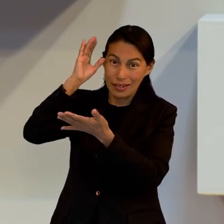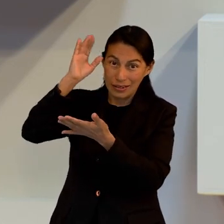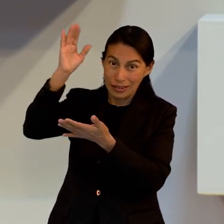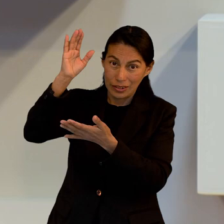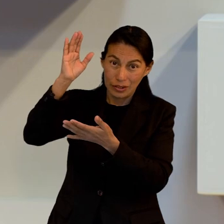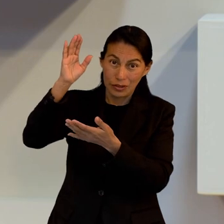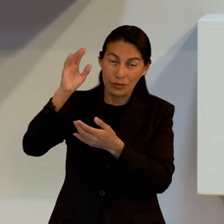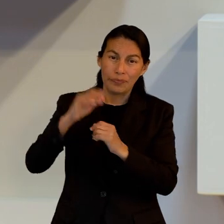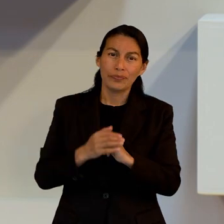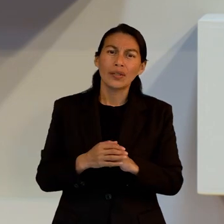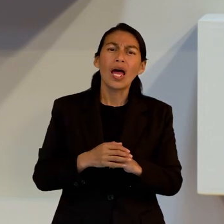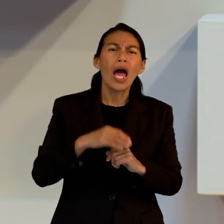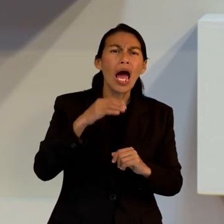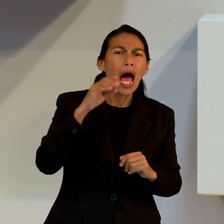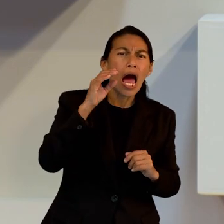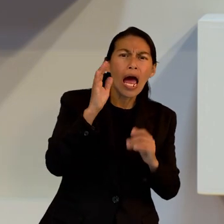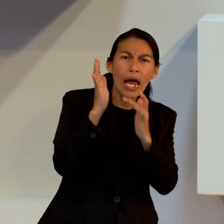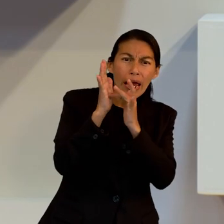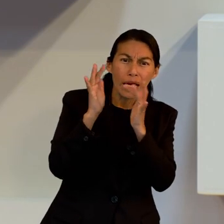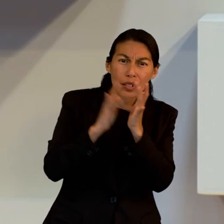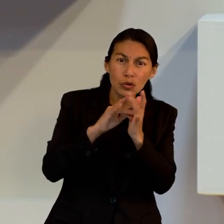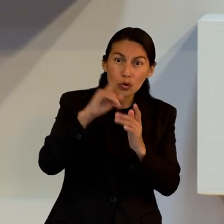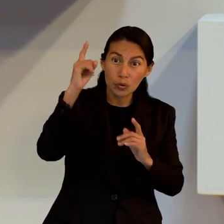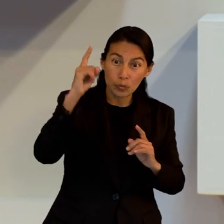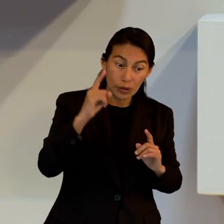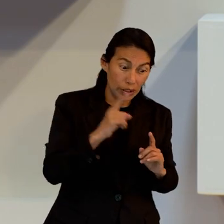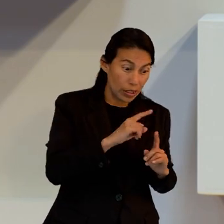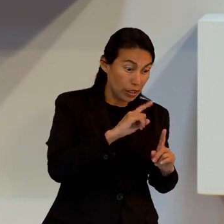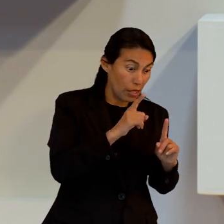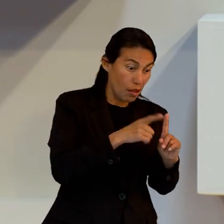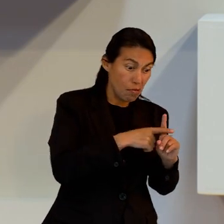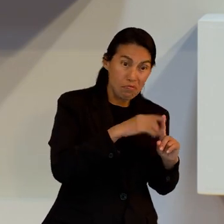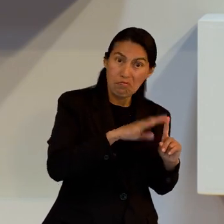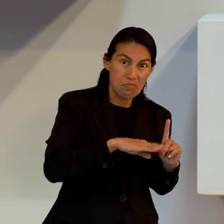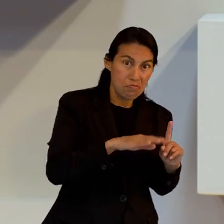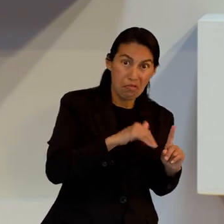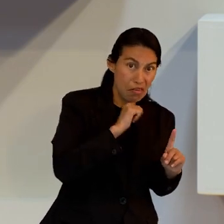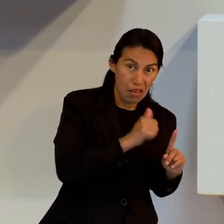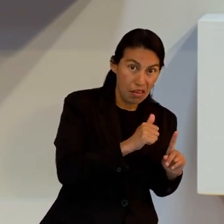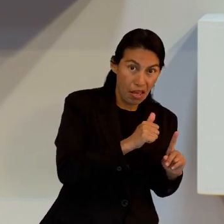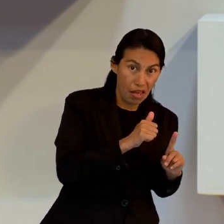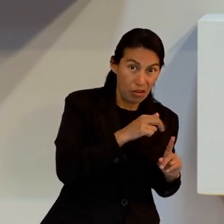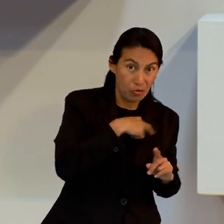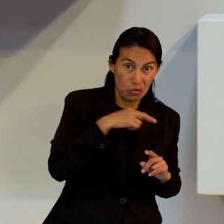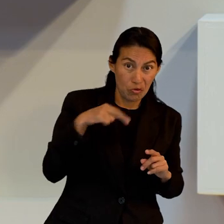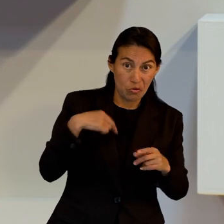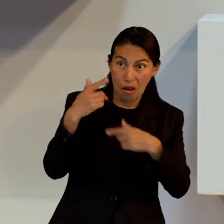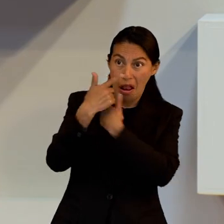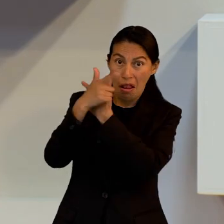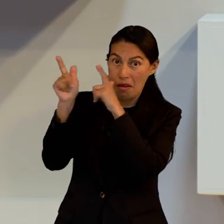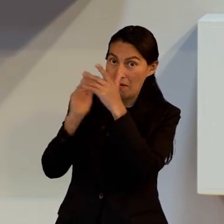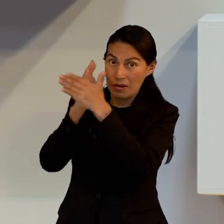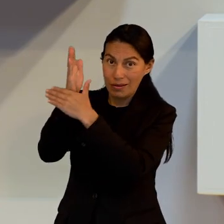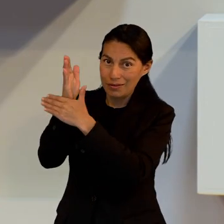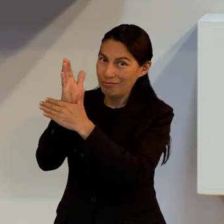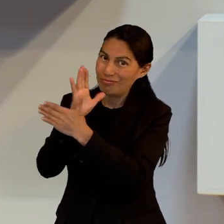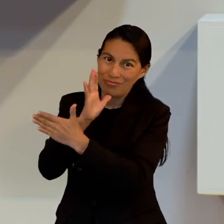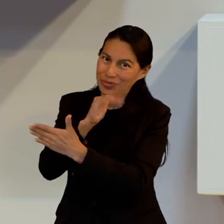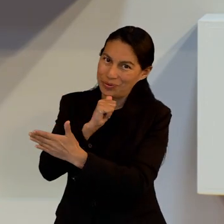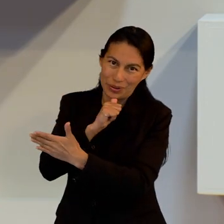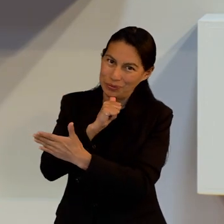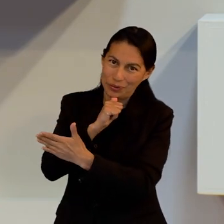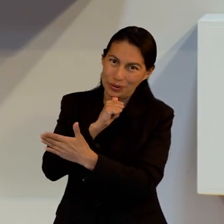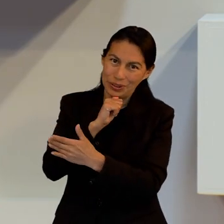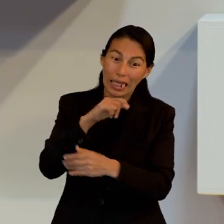acceso a este velo porque ahí estaba el velo no podías pasar de otro lado el sacerdote nada más tenía la